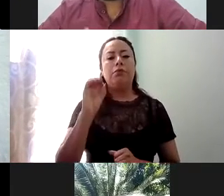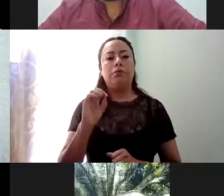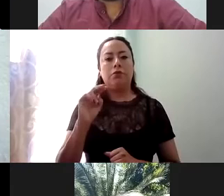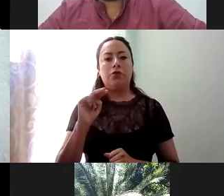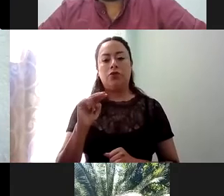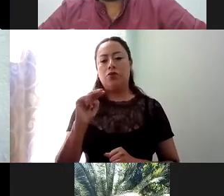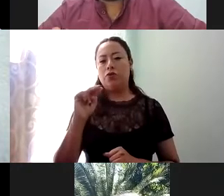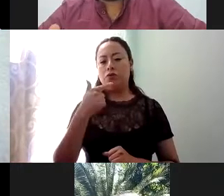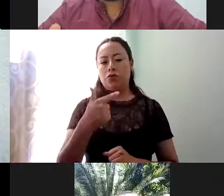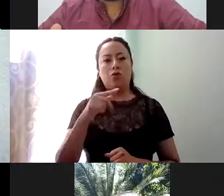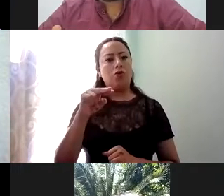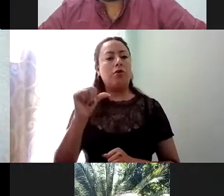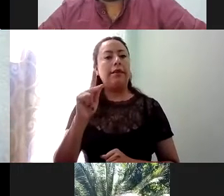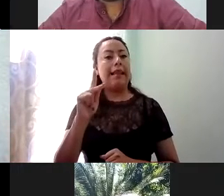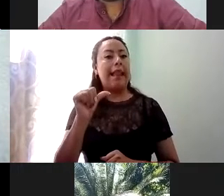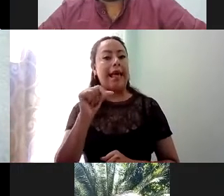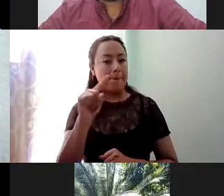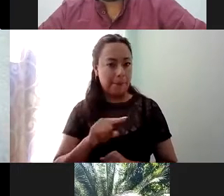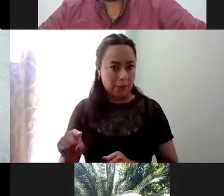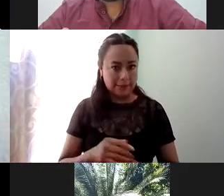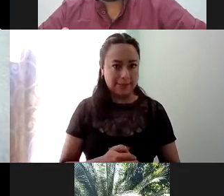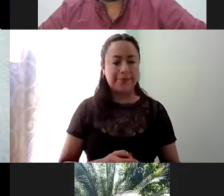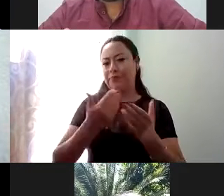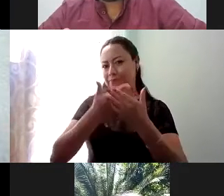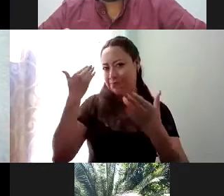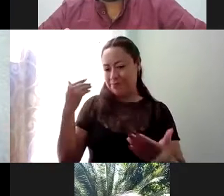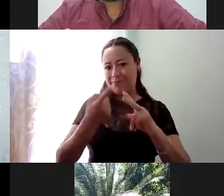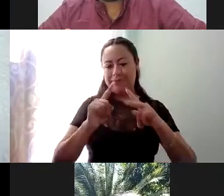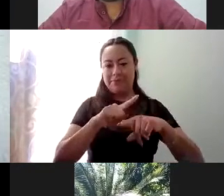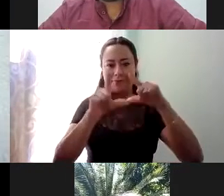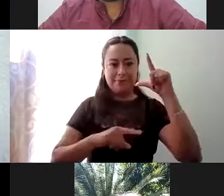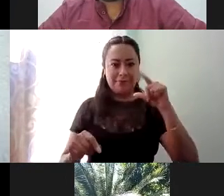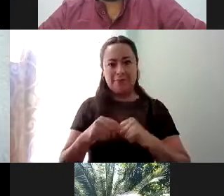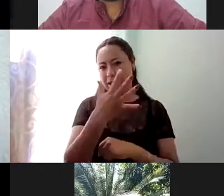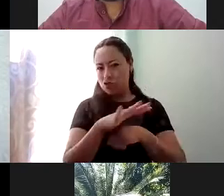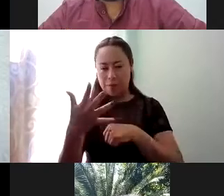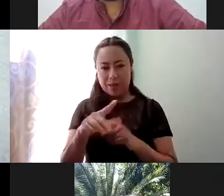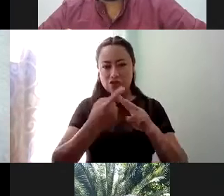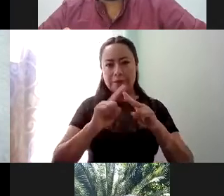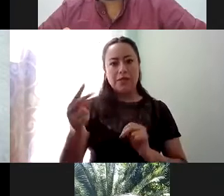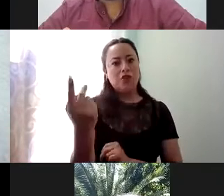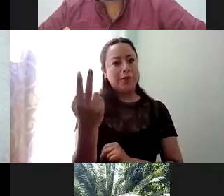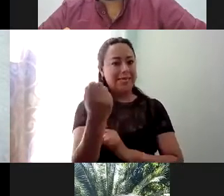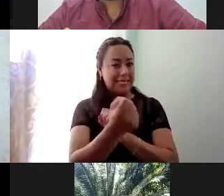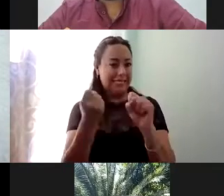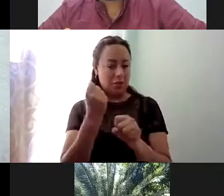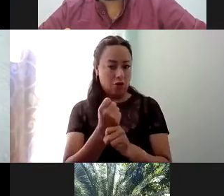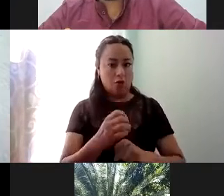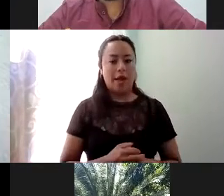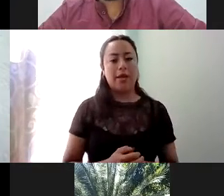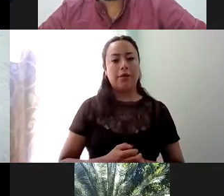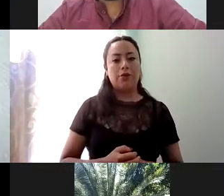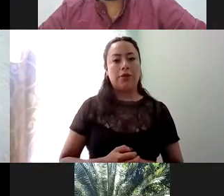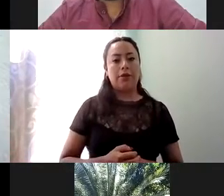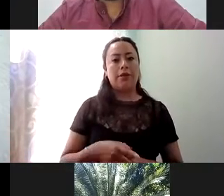Comnapaz México en sus esfuerzos hace aproximadamente unos 25 años, y bueno, con el